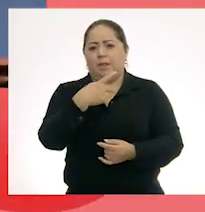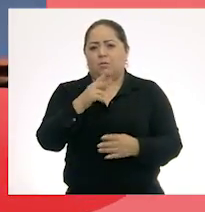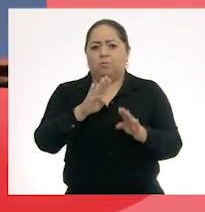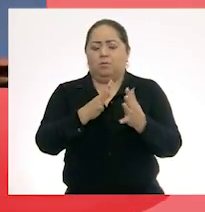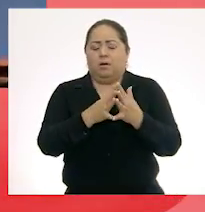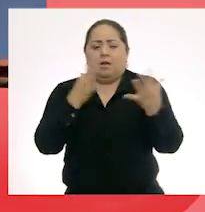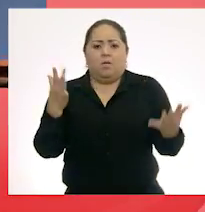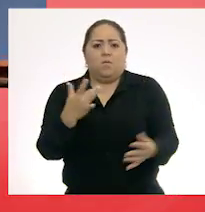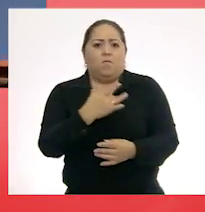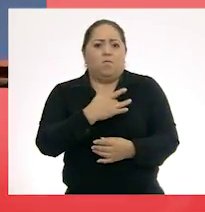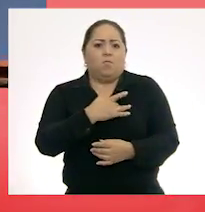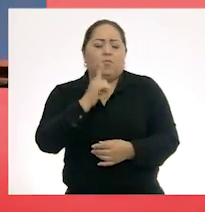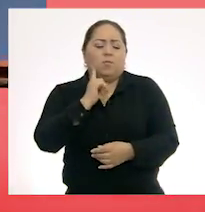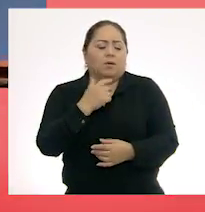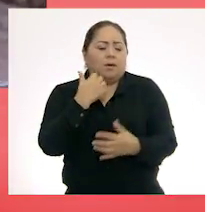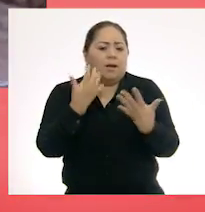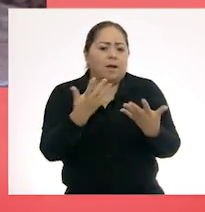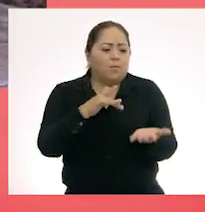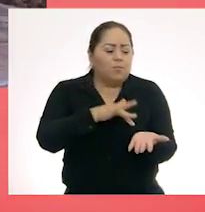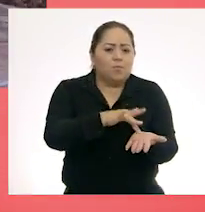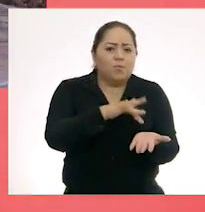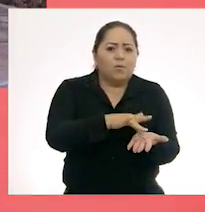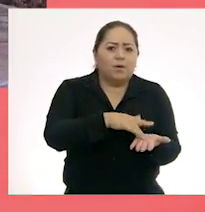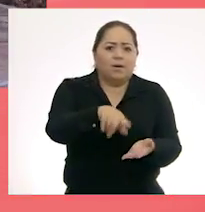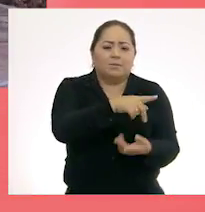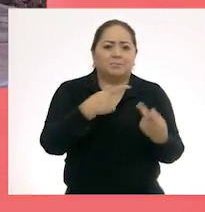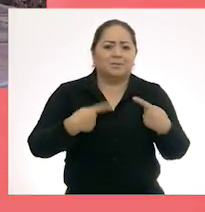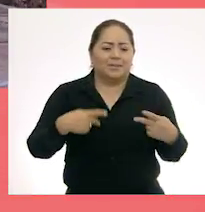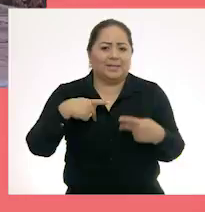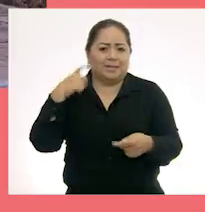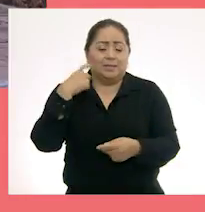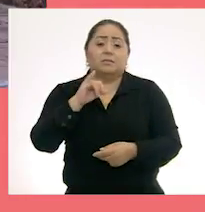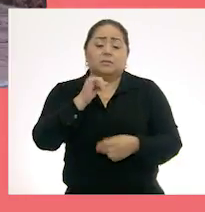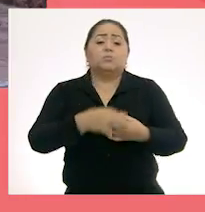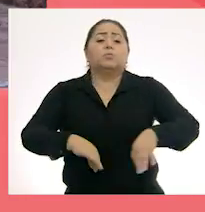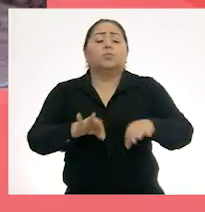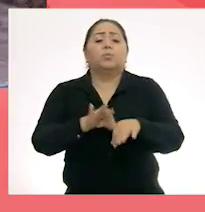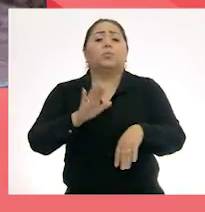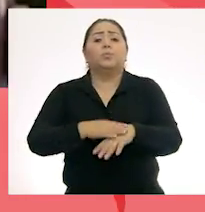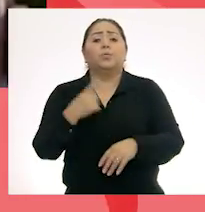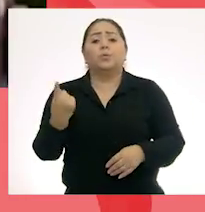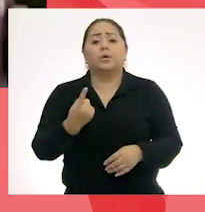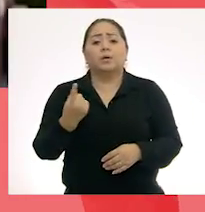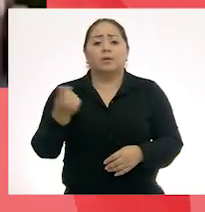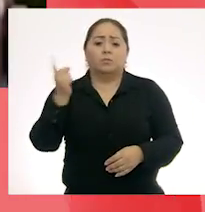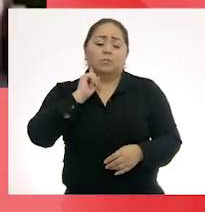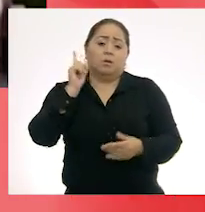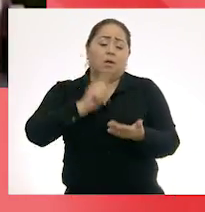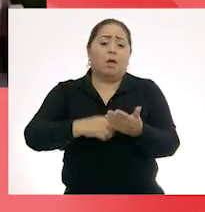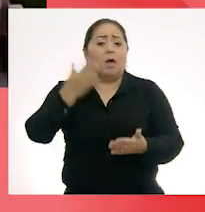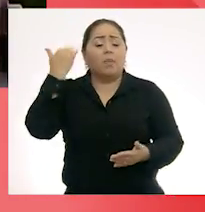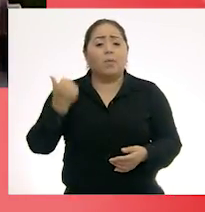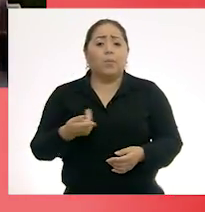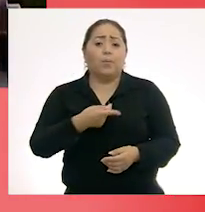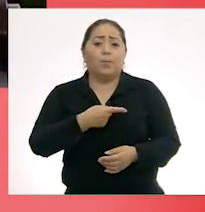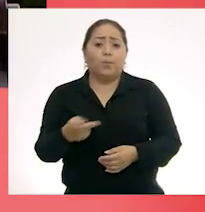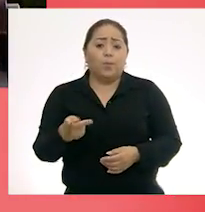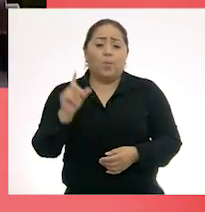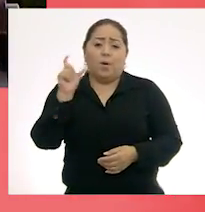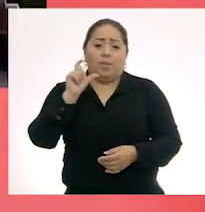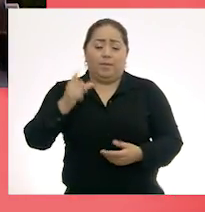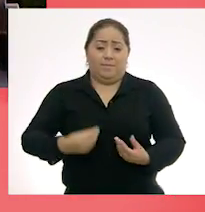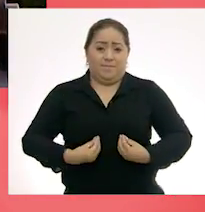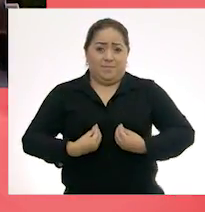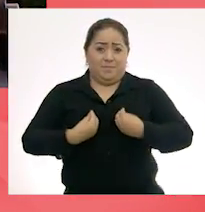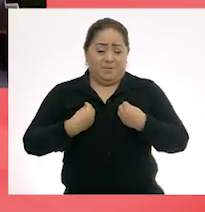gran corazón en ese sentido de querer apoyar a la niñez queretana. Es importante porque ella en una carencia o cuando se